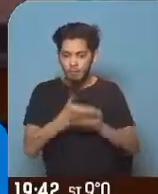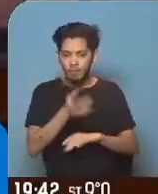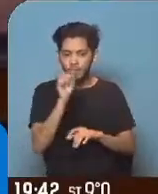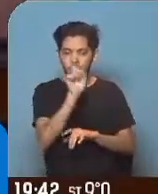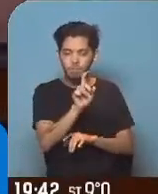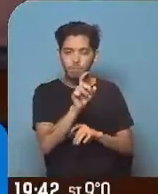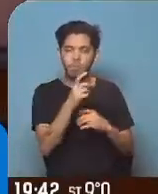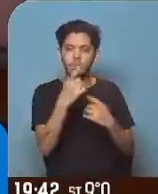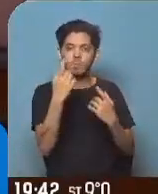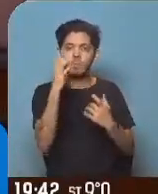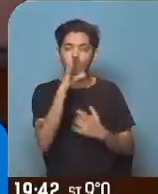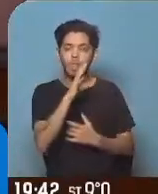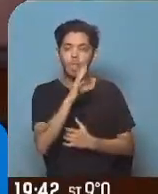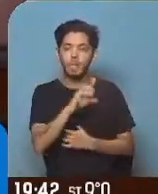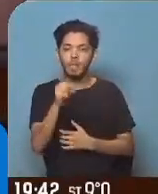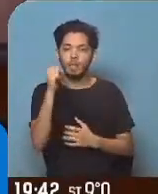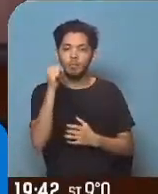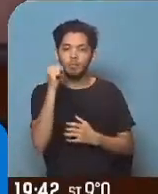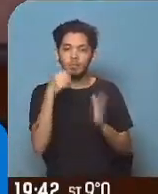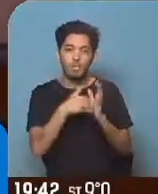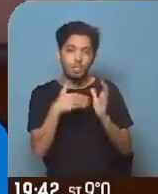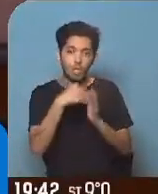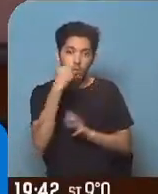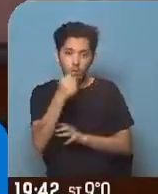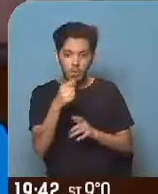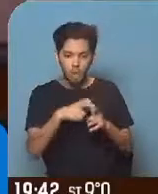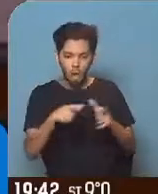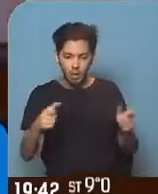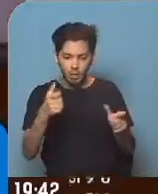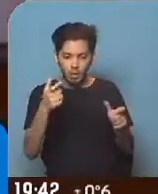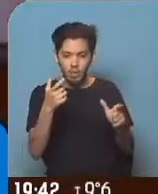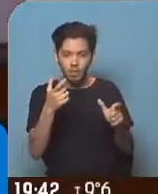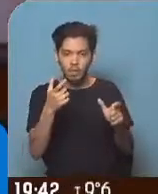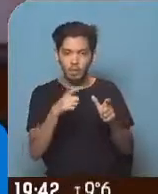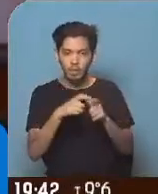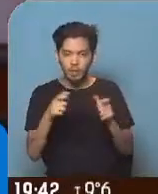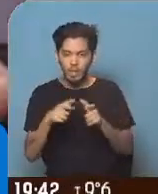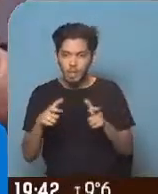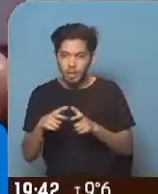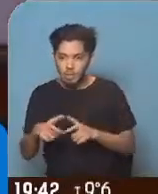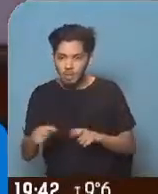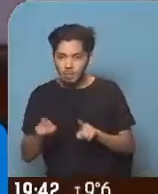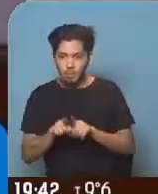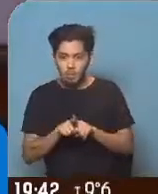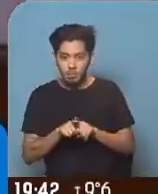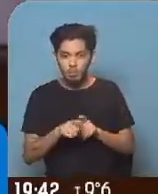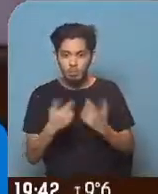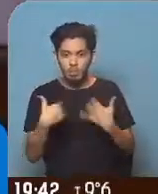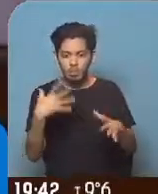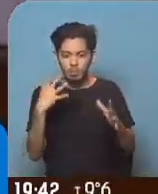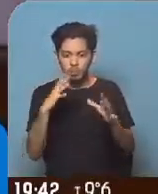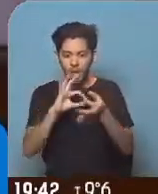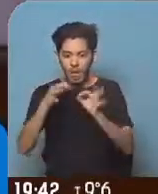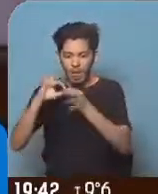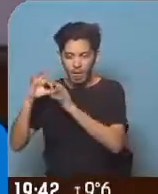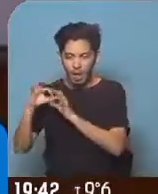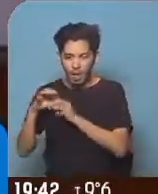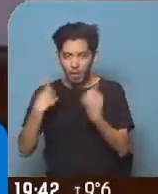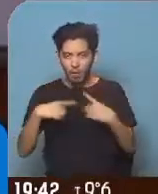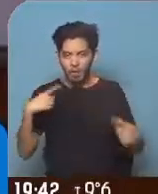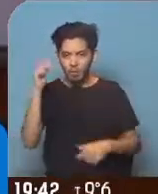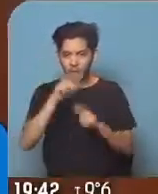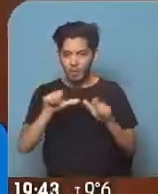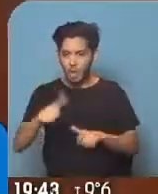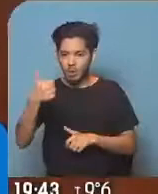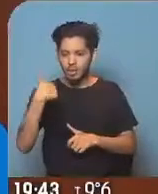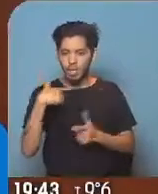a 500 millones de pesos, en cheques pudimos detectar cadenas, ¿no es cierto?, de beneficiarios